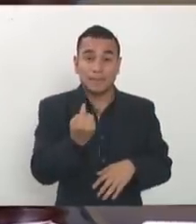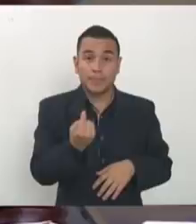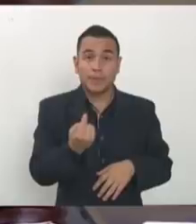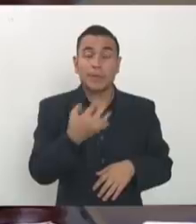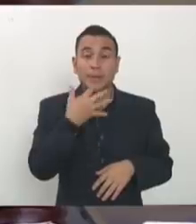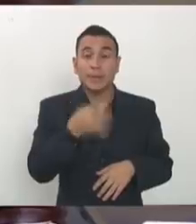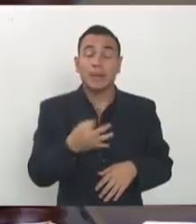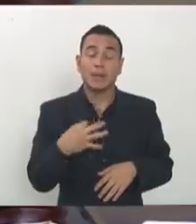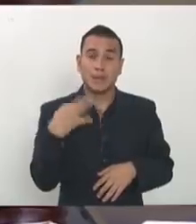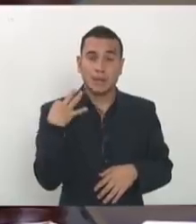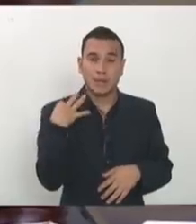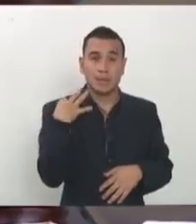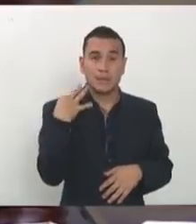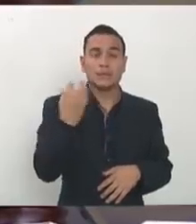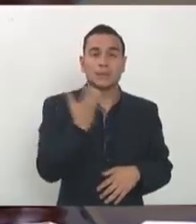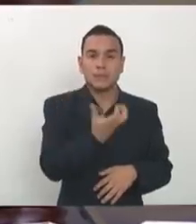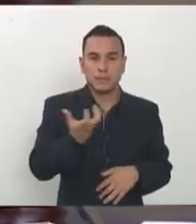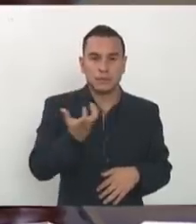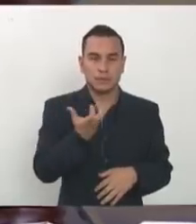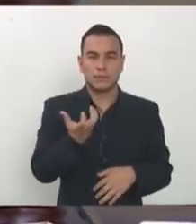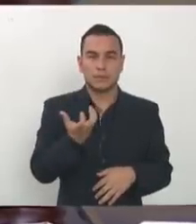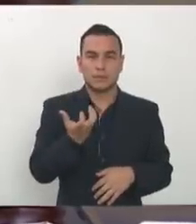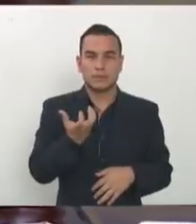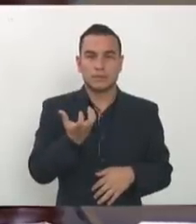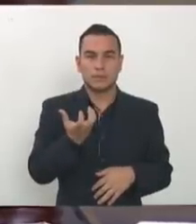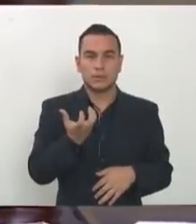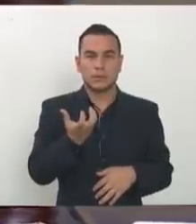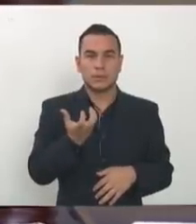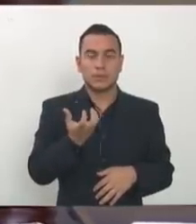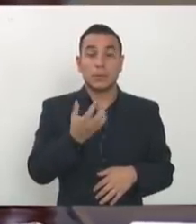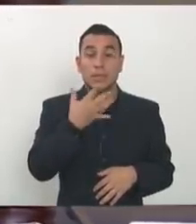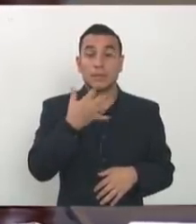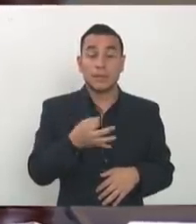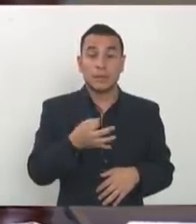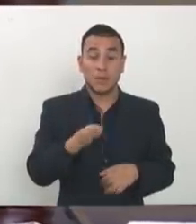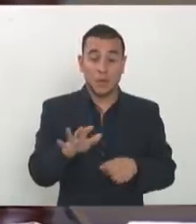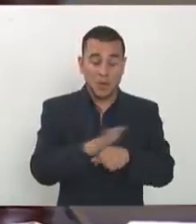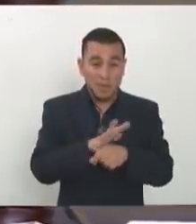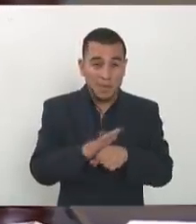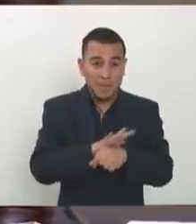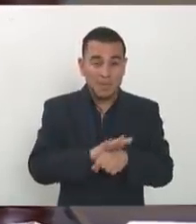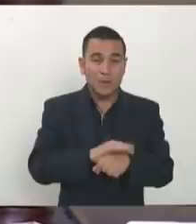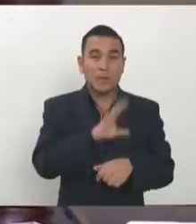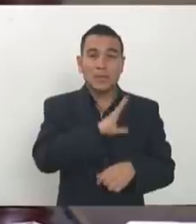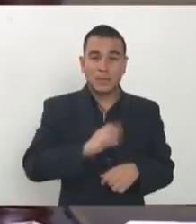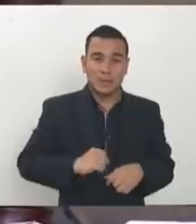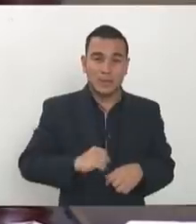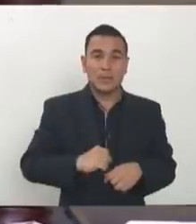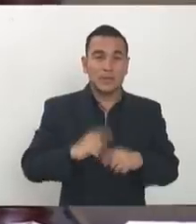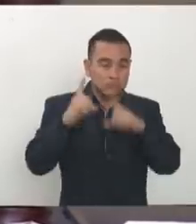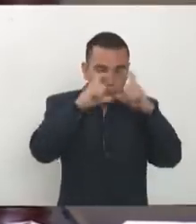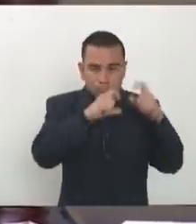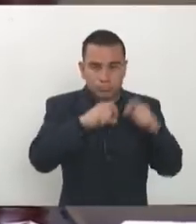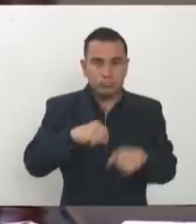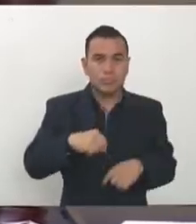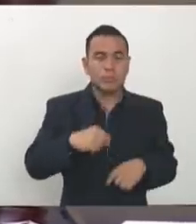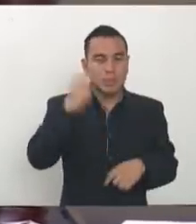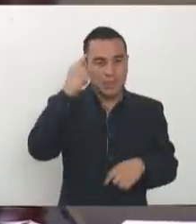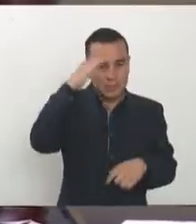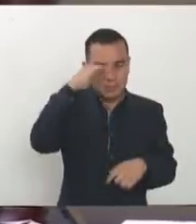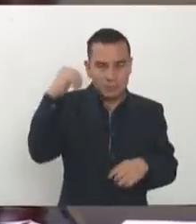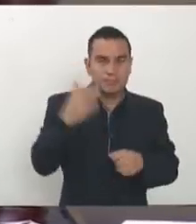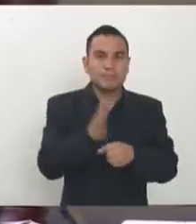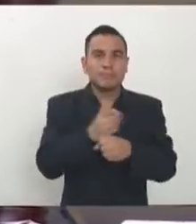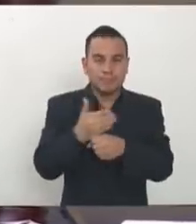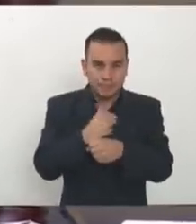en la dea se le invita a todos a todas las fuerzas vivas del país medios de comunicación partidos políticos bancadas legislativas